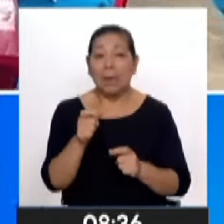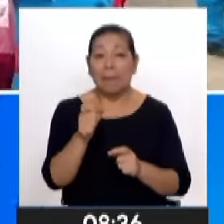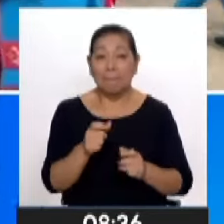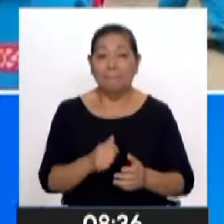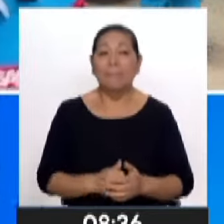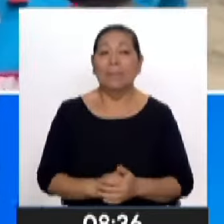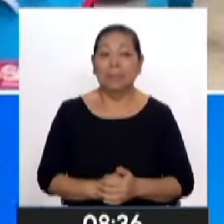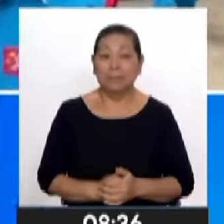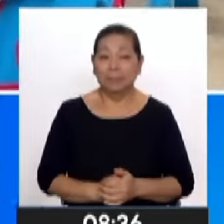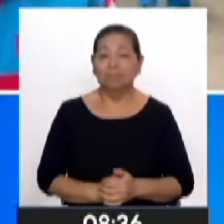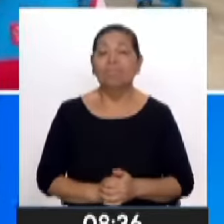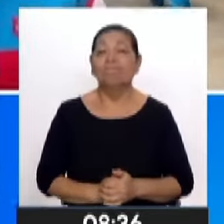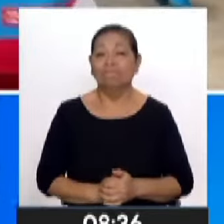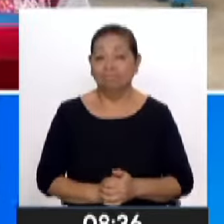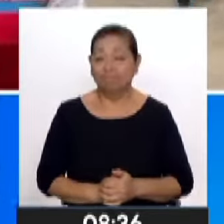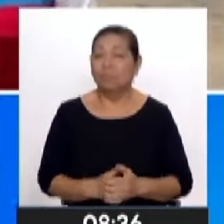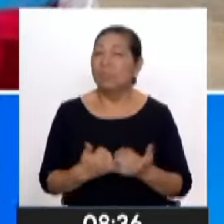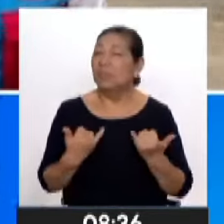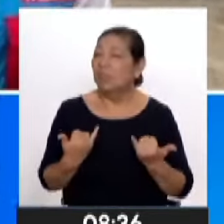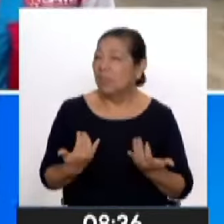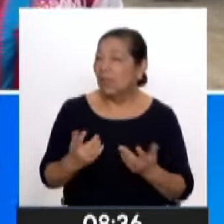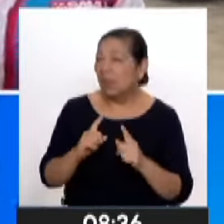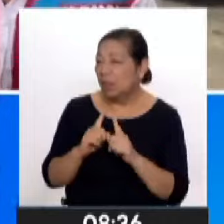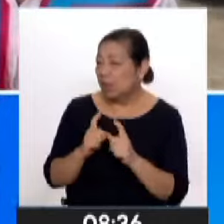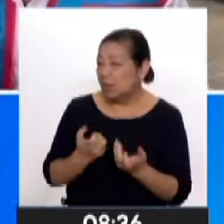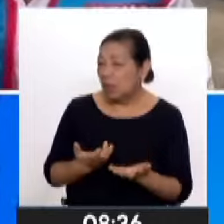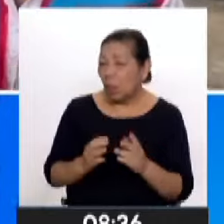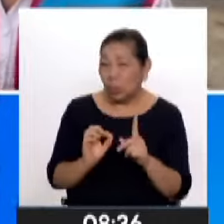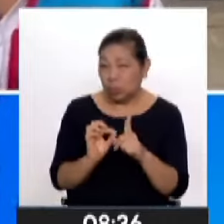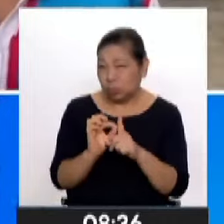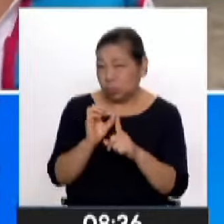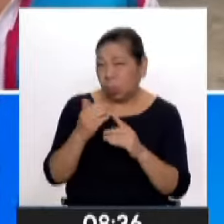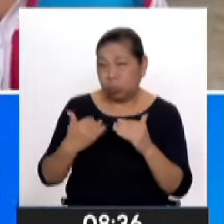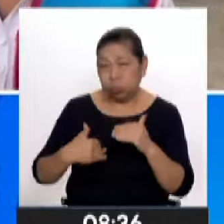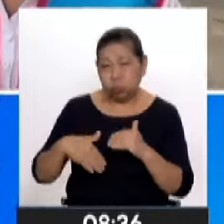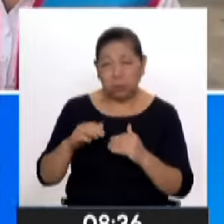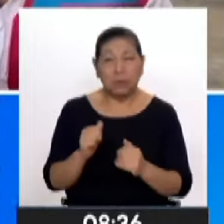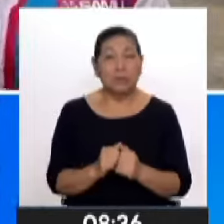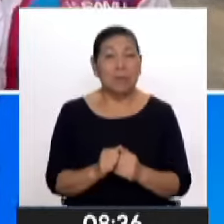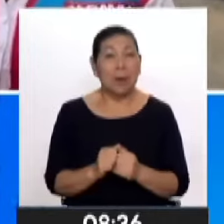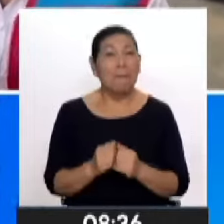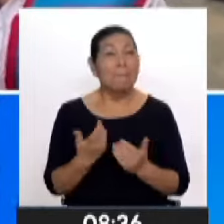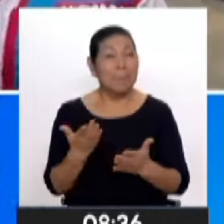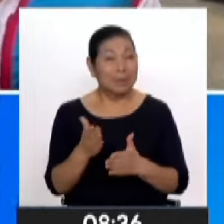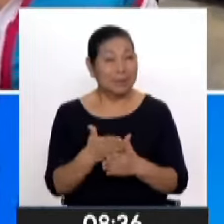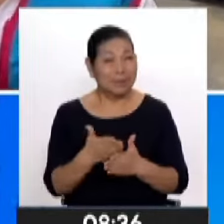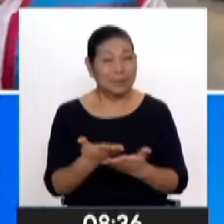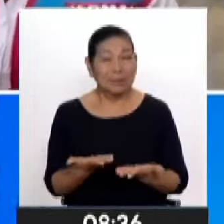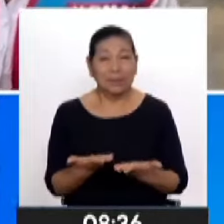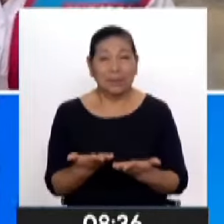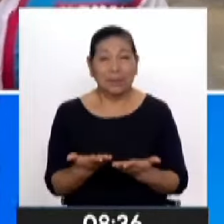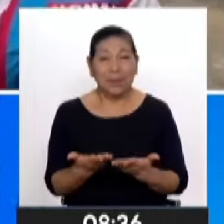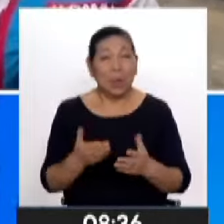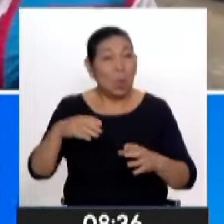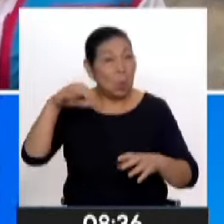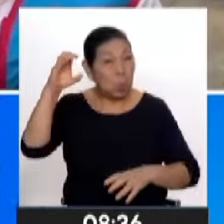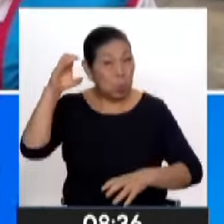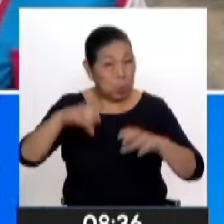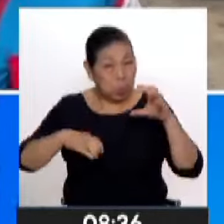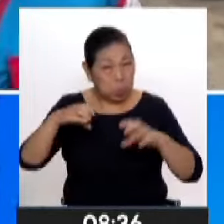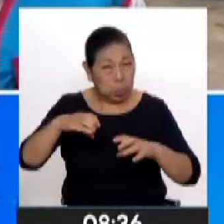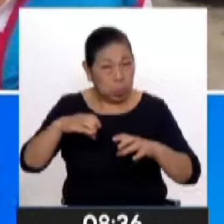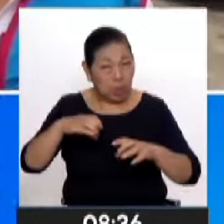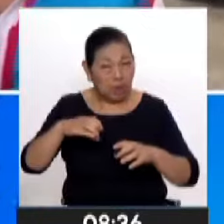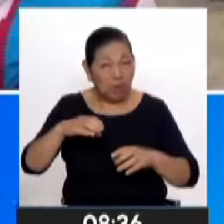población en general. Muy bien. Ahora, esta temporada de altas temperaturas, me comenta usted que es parte del fenómeno del Niño que está afectando a la